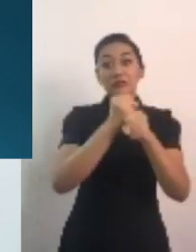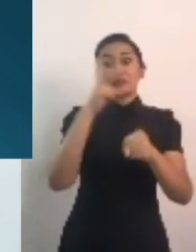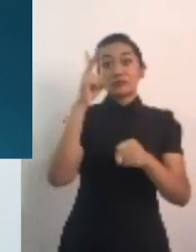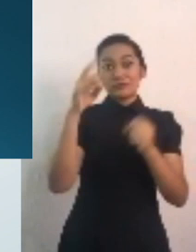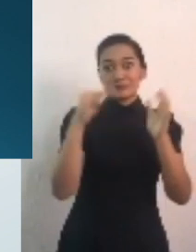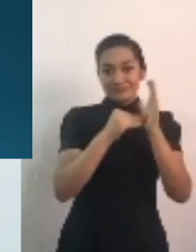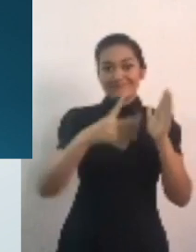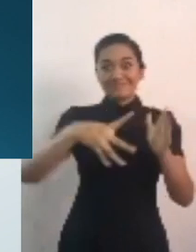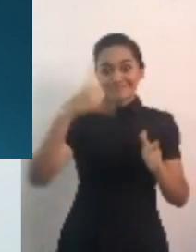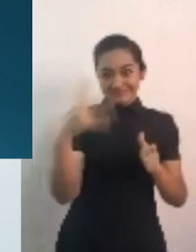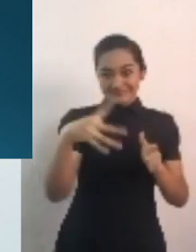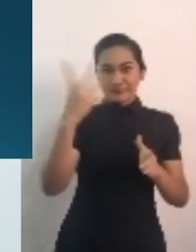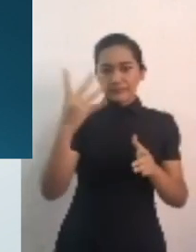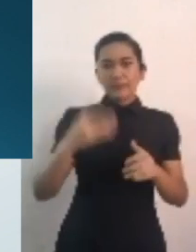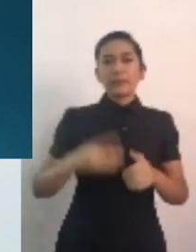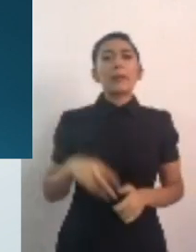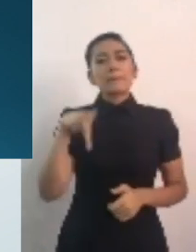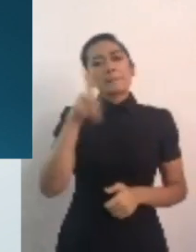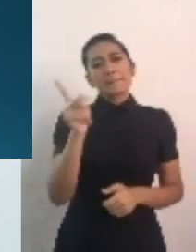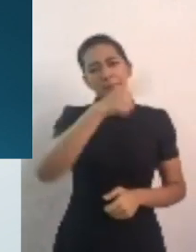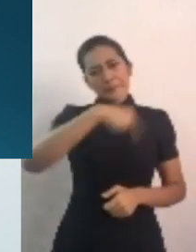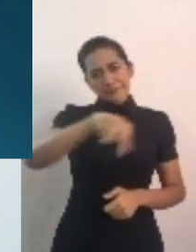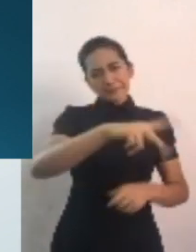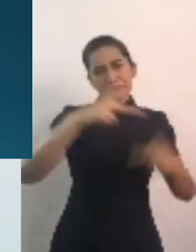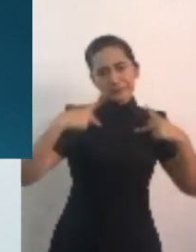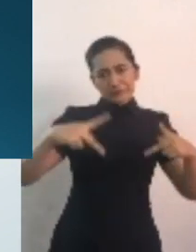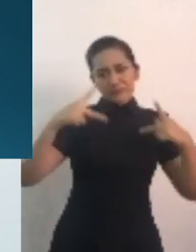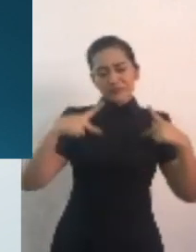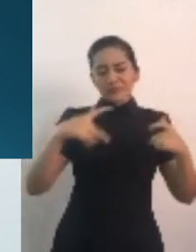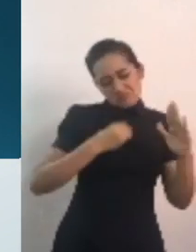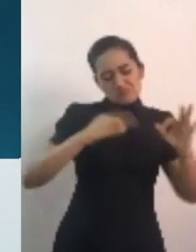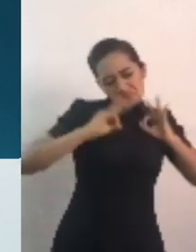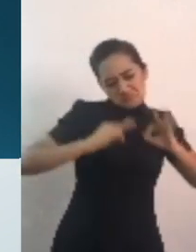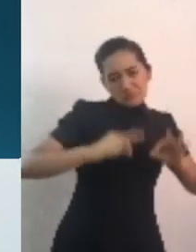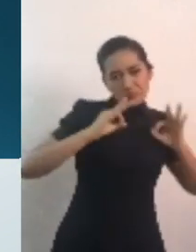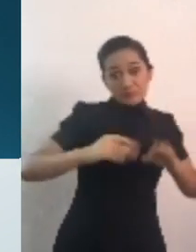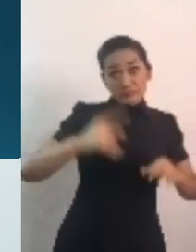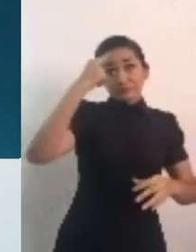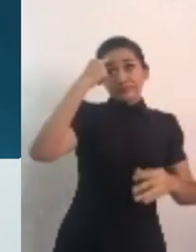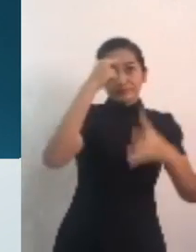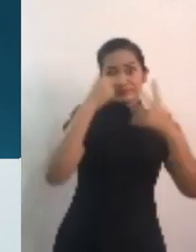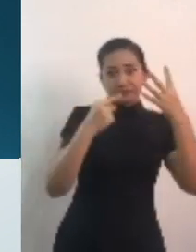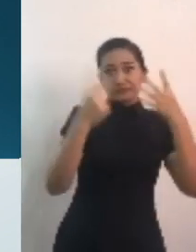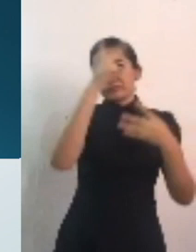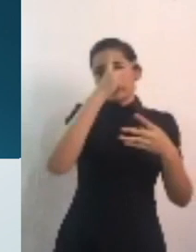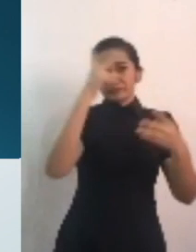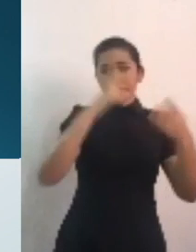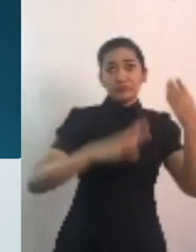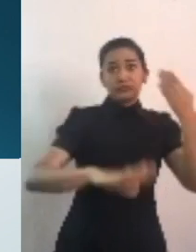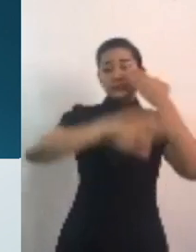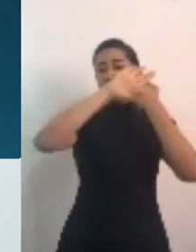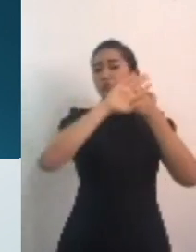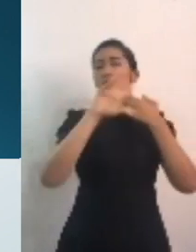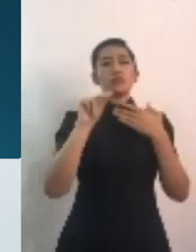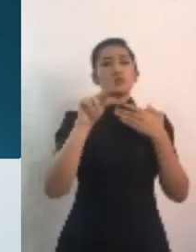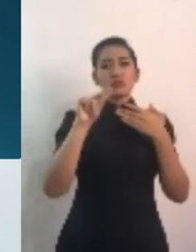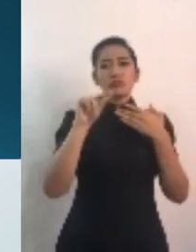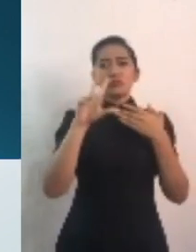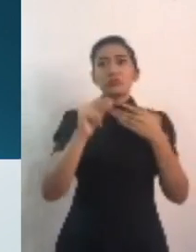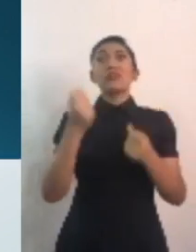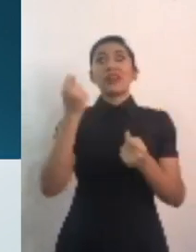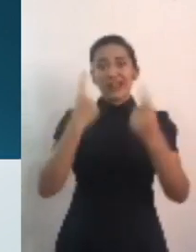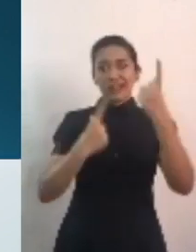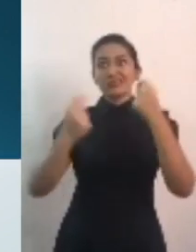menos dramáticos en las cuarentenas voluntarias que en las forzosas. Los efectos psicológicos están relativamente